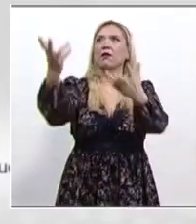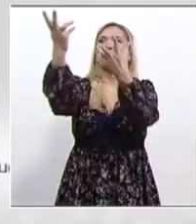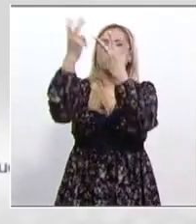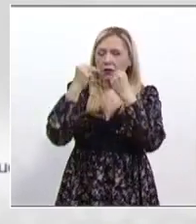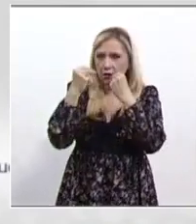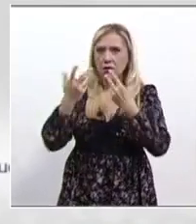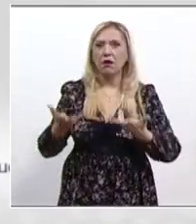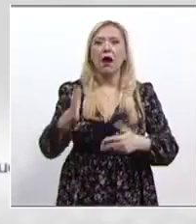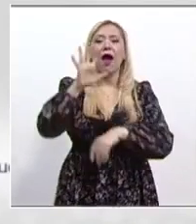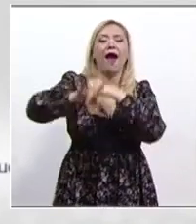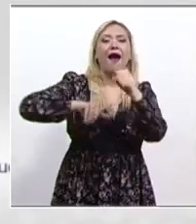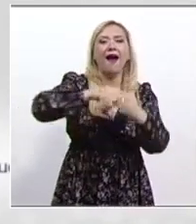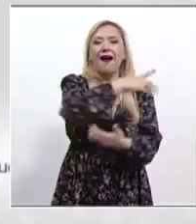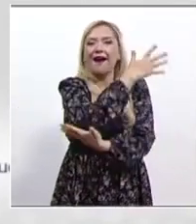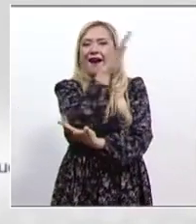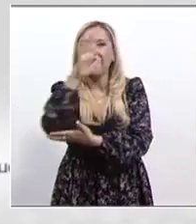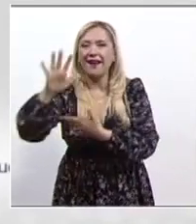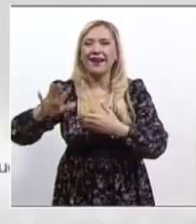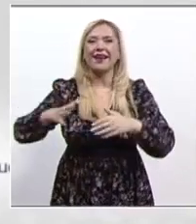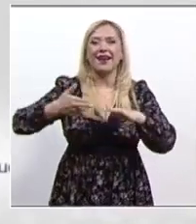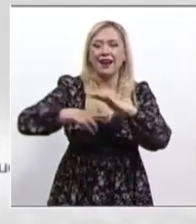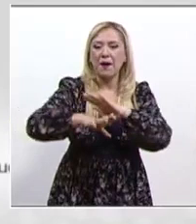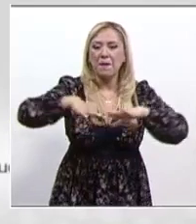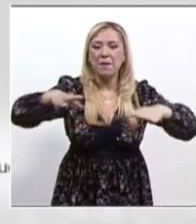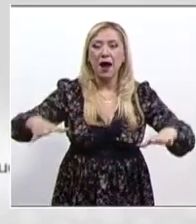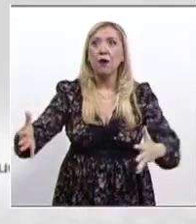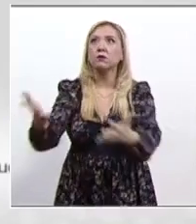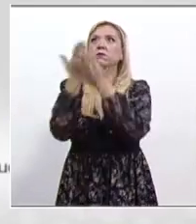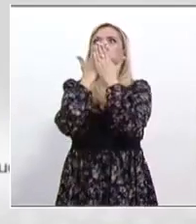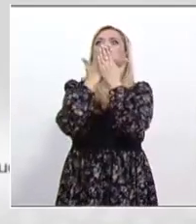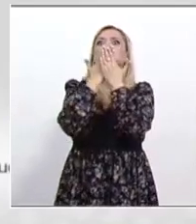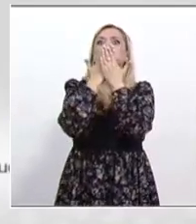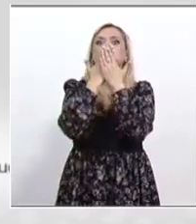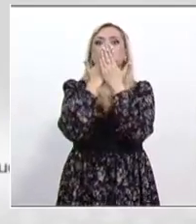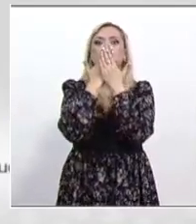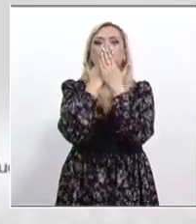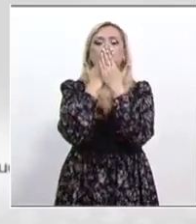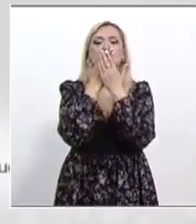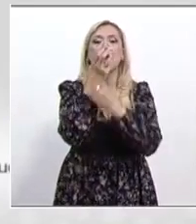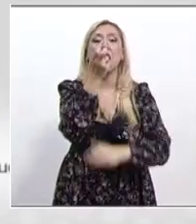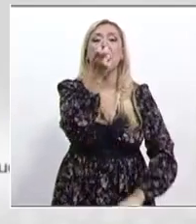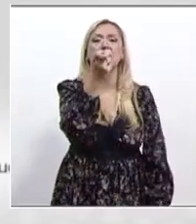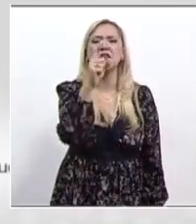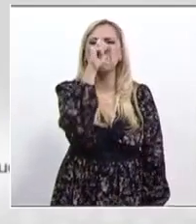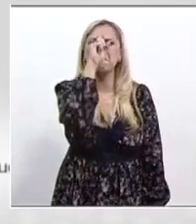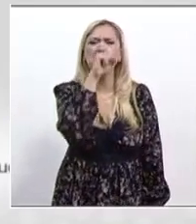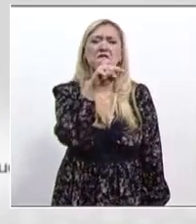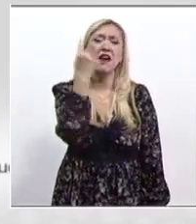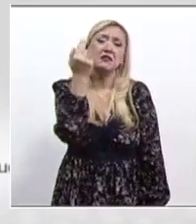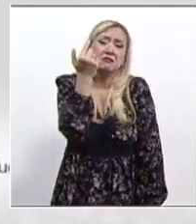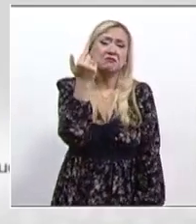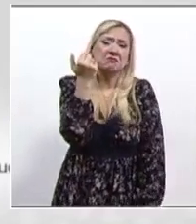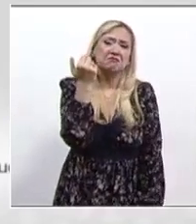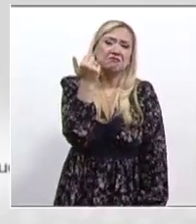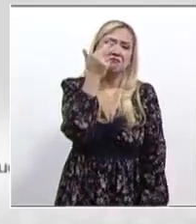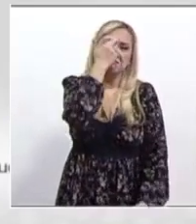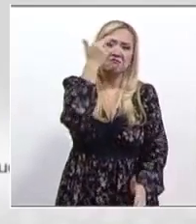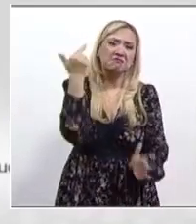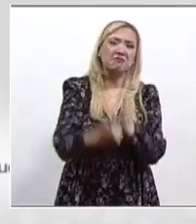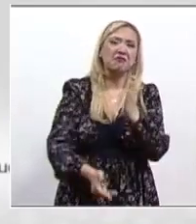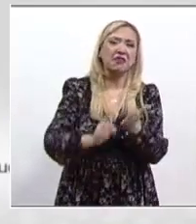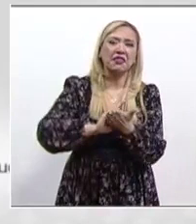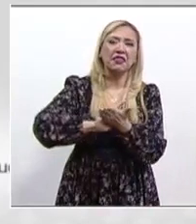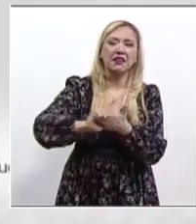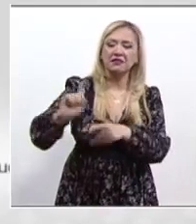defensores ambientales, donde se silencian esas voces críticas, se crea el espacio perfecto para violar otros derechos.